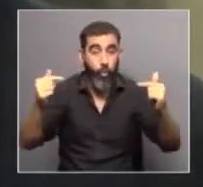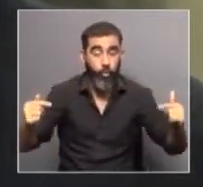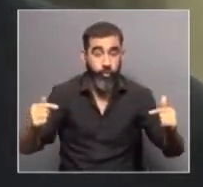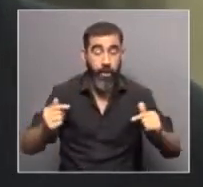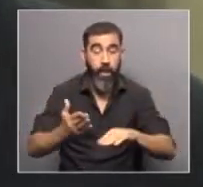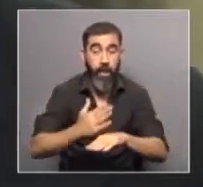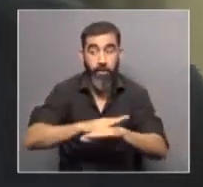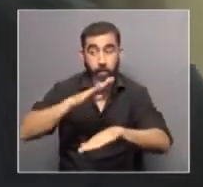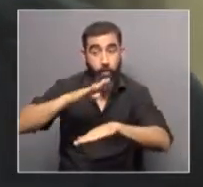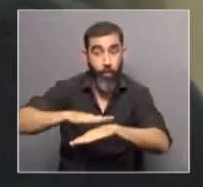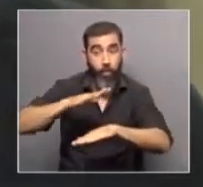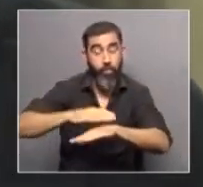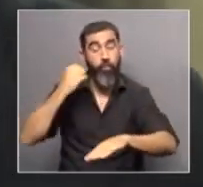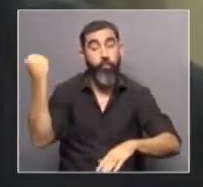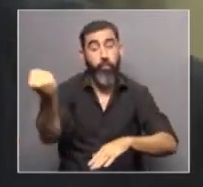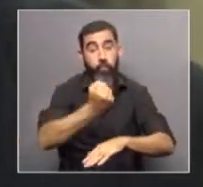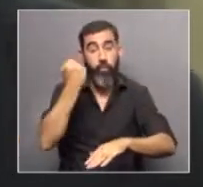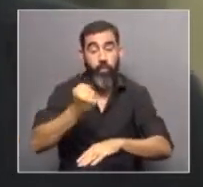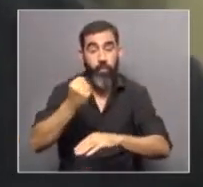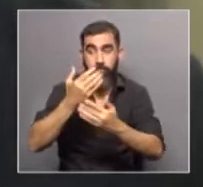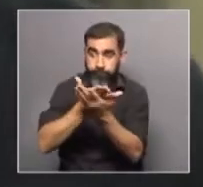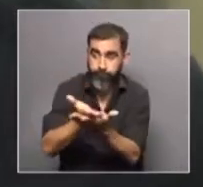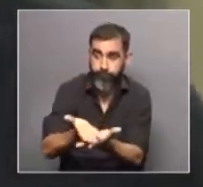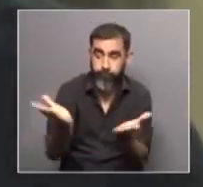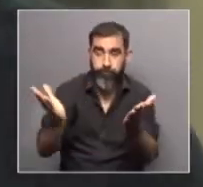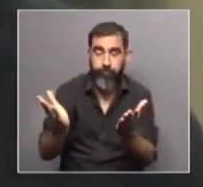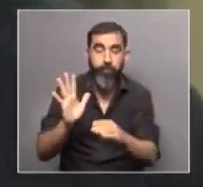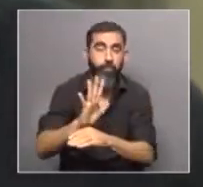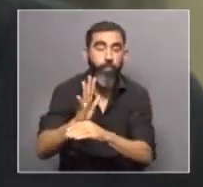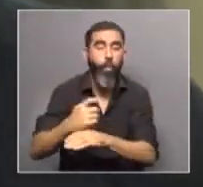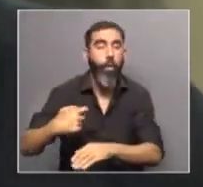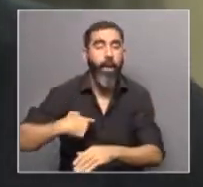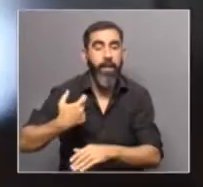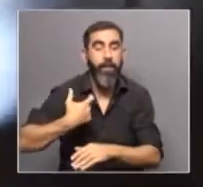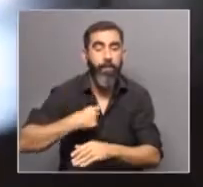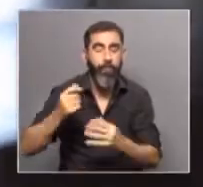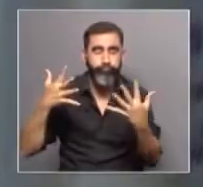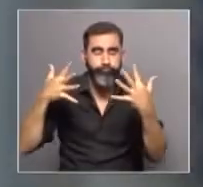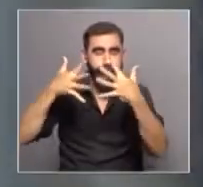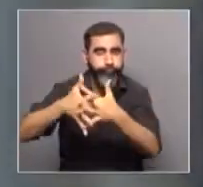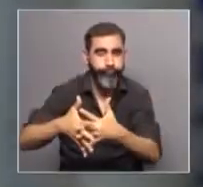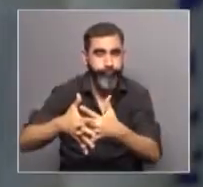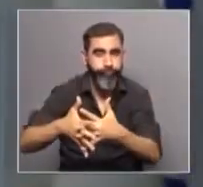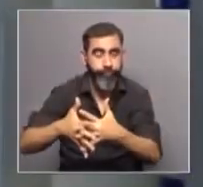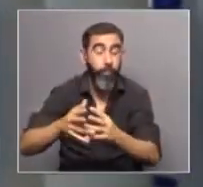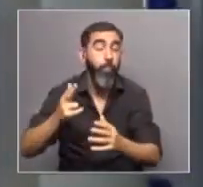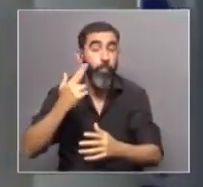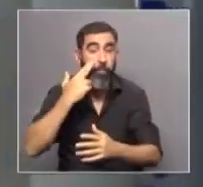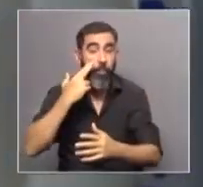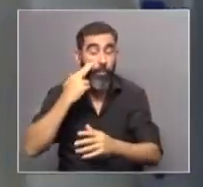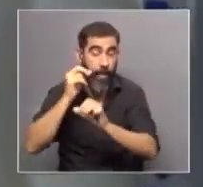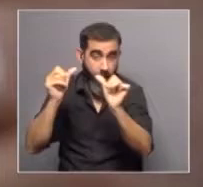en ese momento era fundamental para hacer visible a un enemigo invisible, y era la única arma que teníamos para,